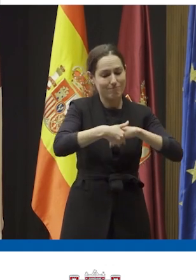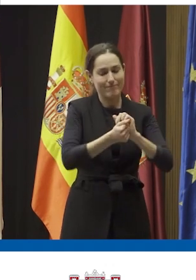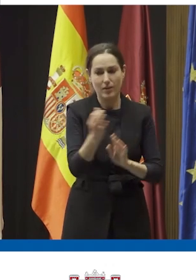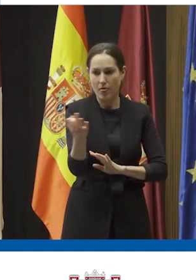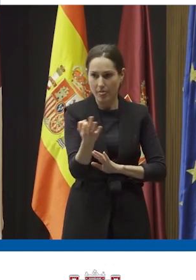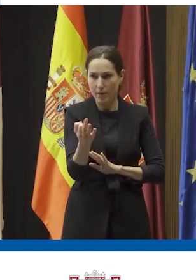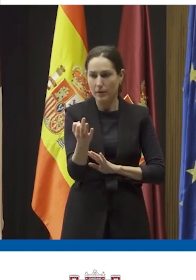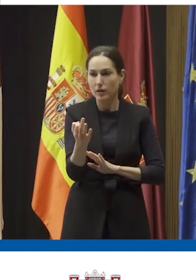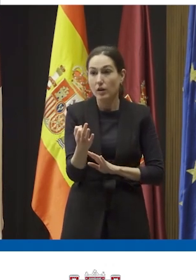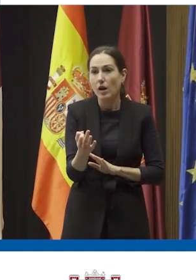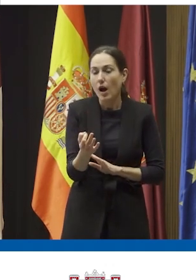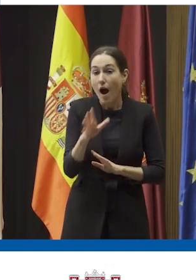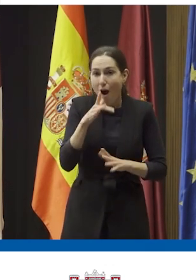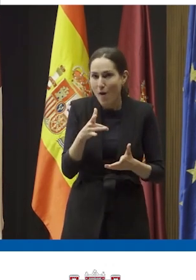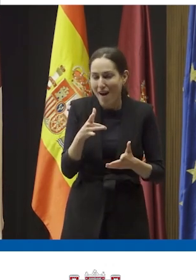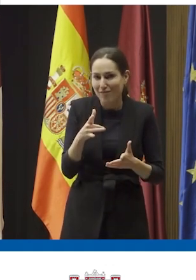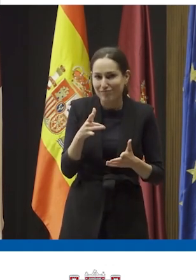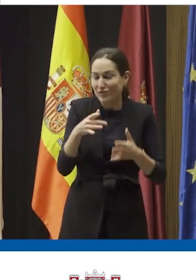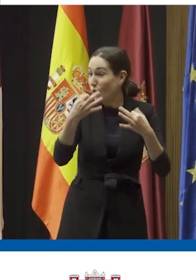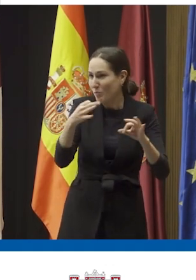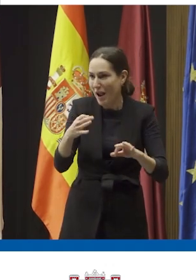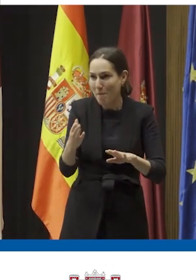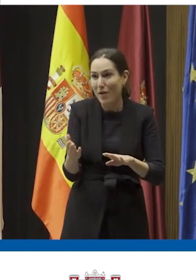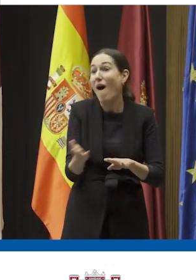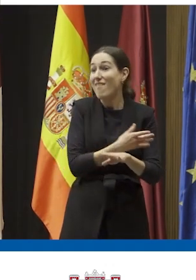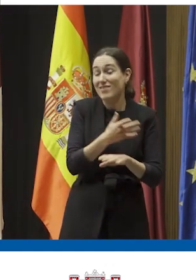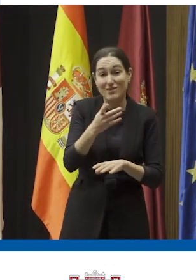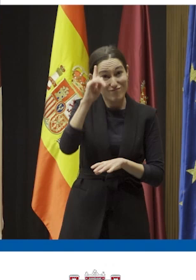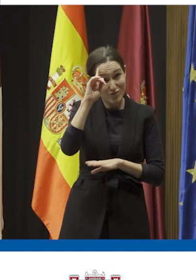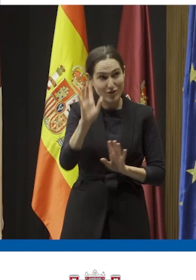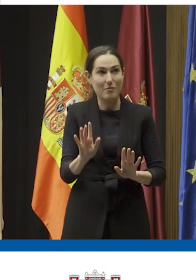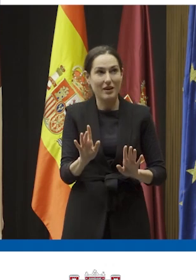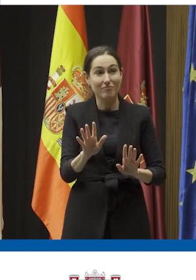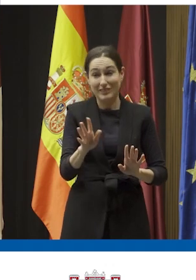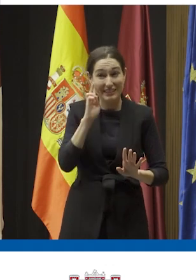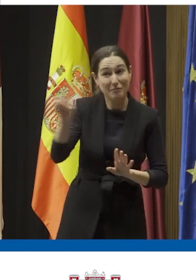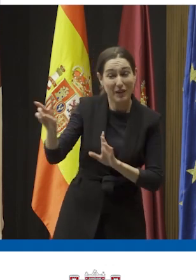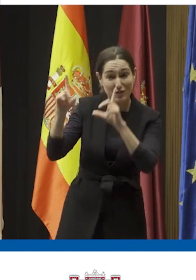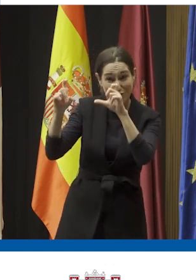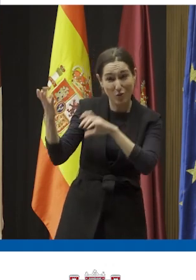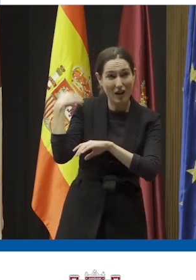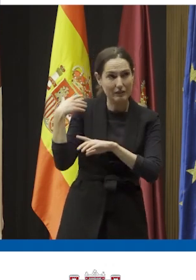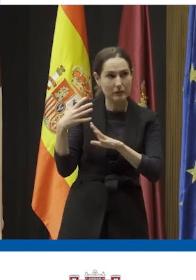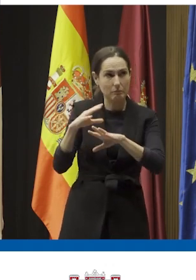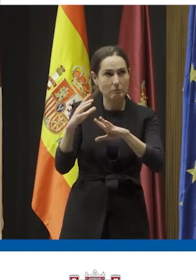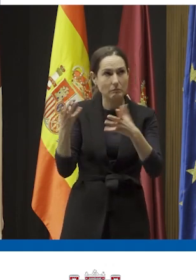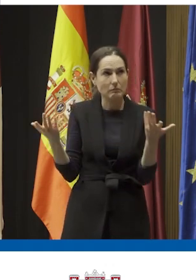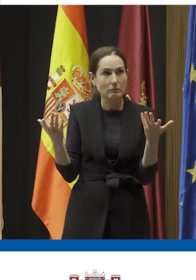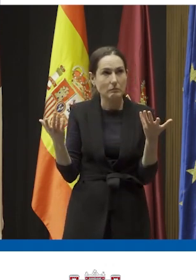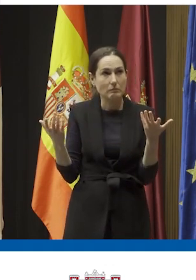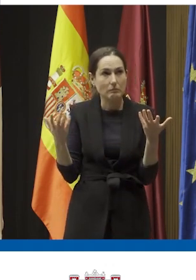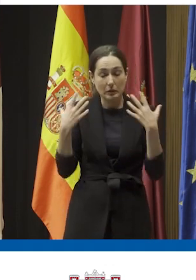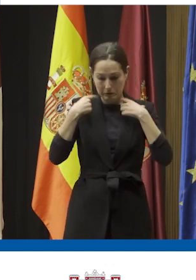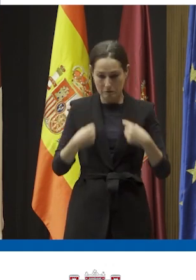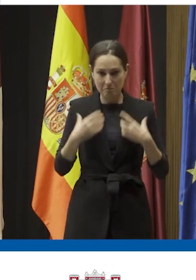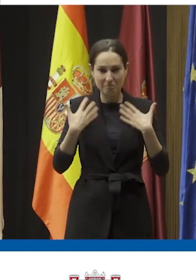supuesto, pero en aquel tiempo no. Si ven ustedes en la anterior diapositiva, están los cirujanos operando con su frac y